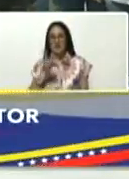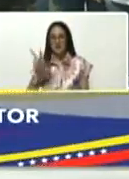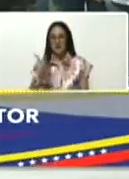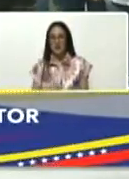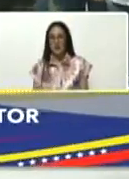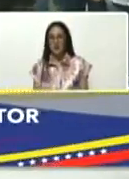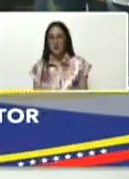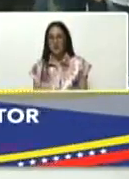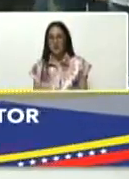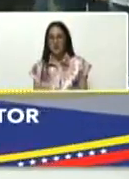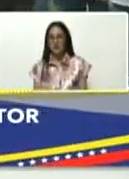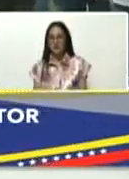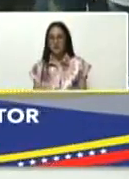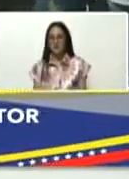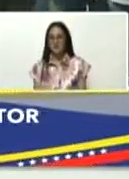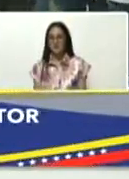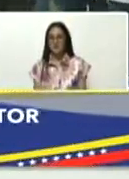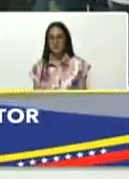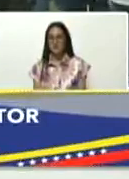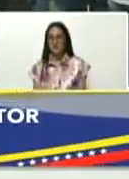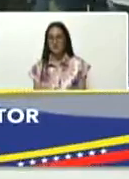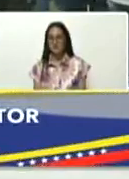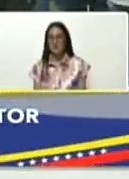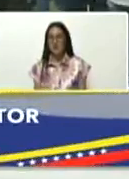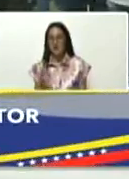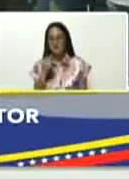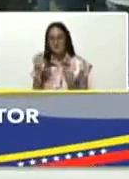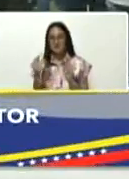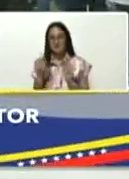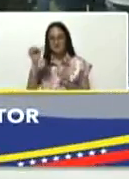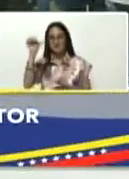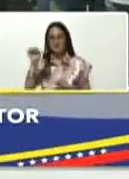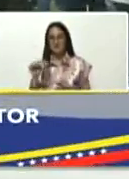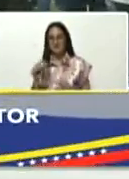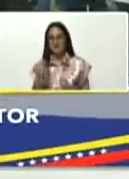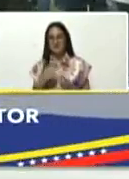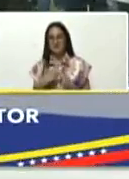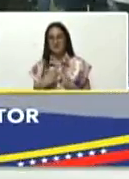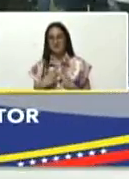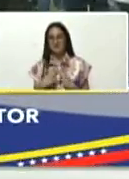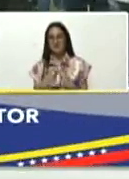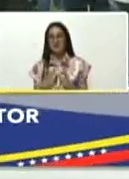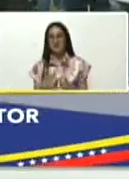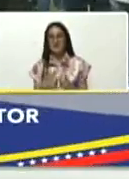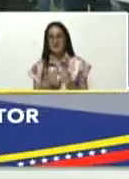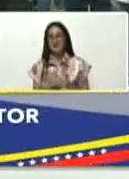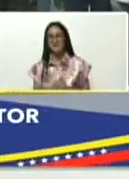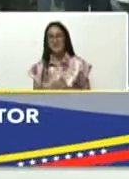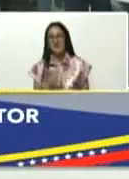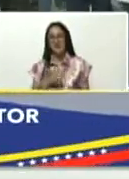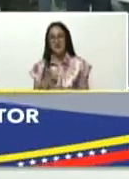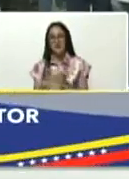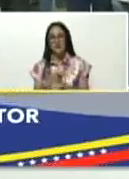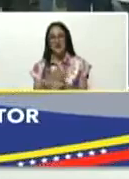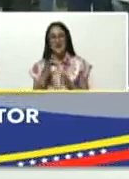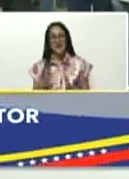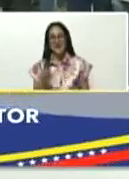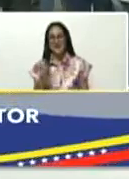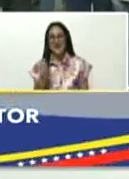Y sé, porque lo hemos conversado, la vocación que tiene el gobernador